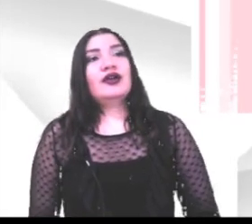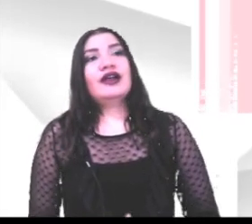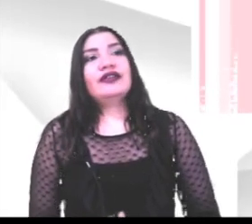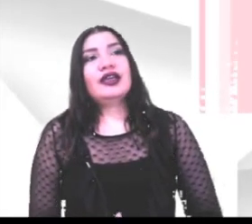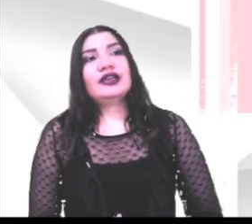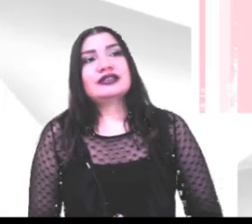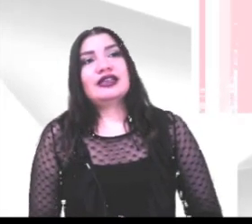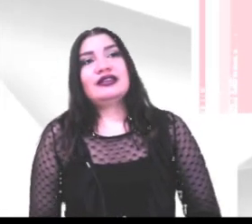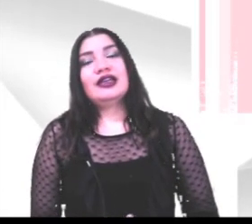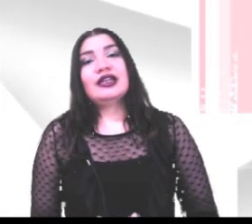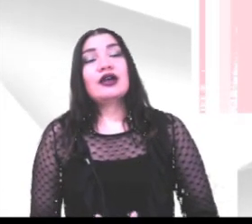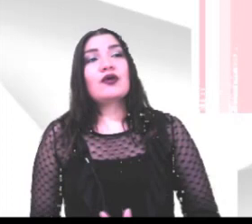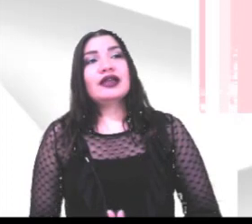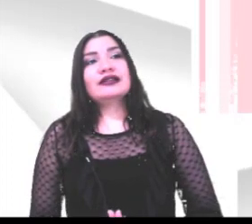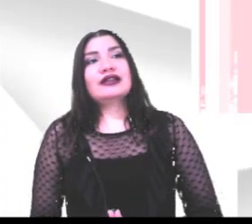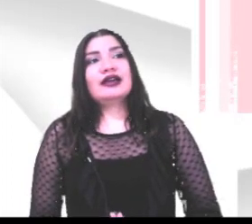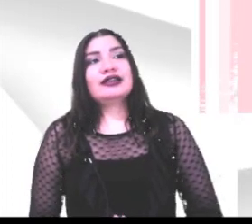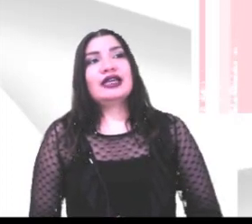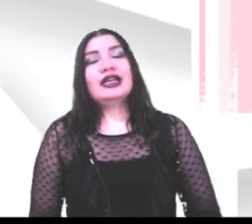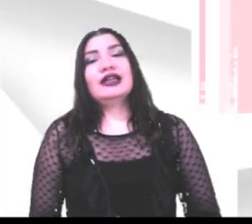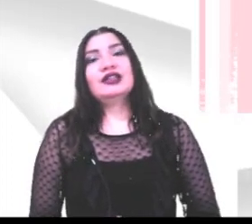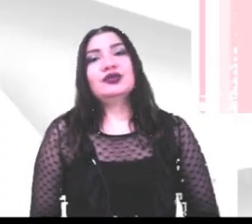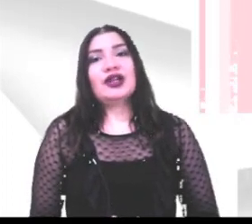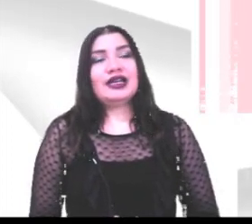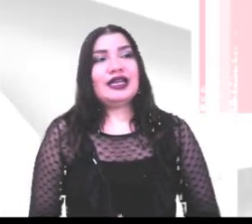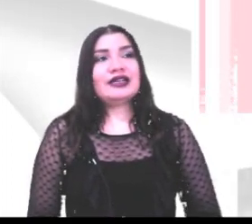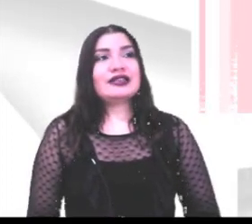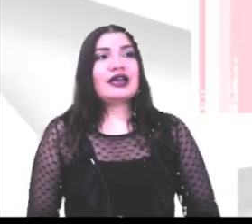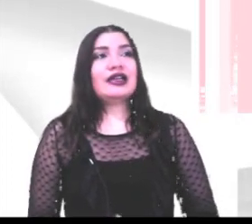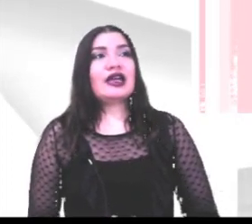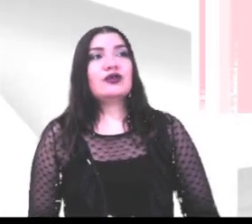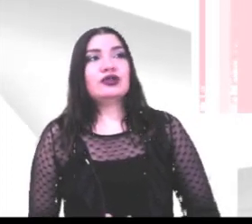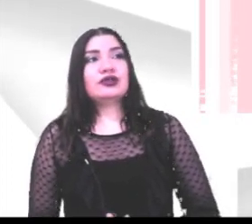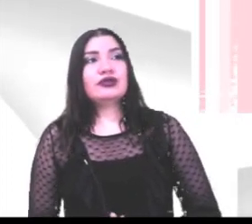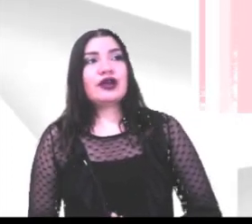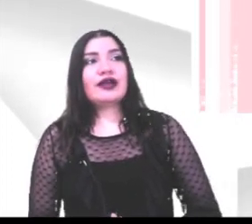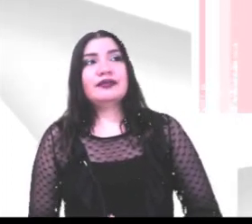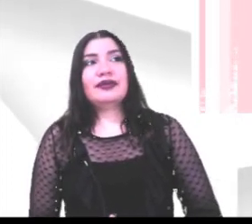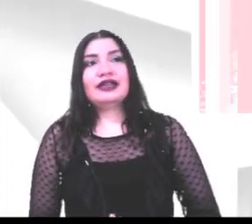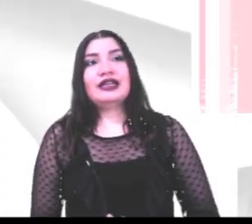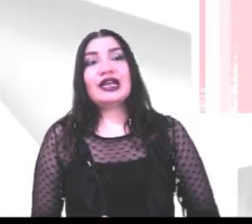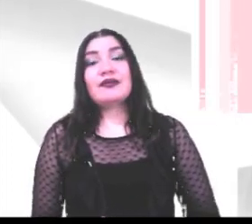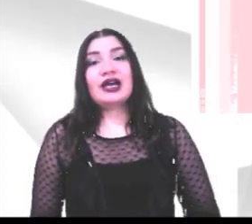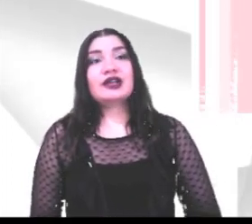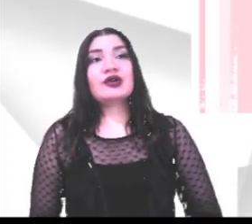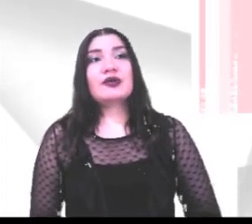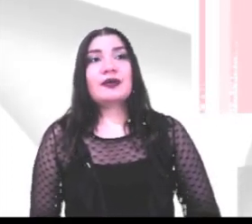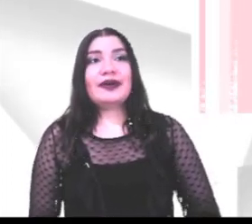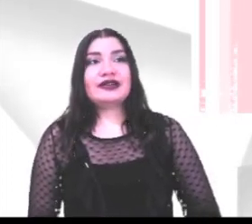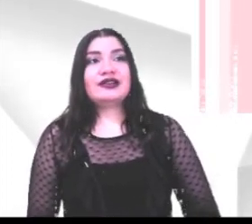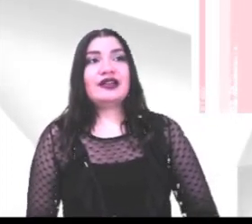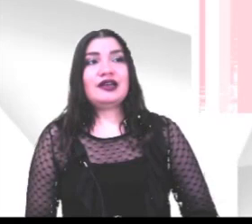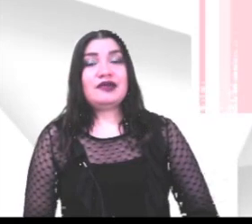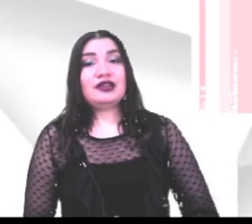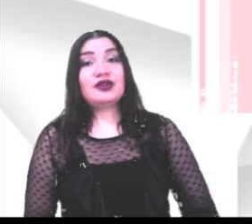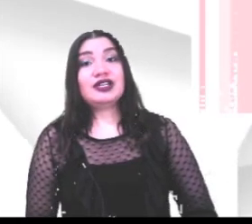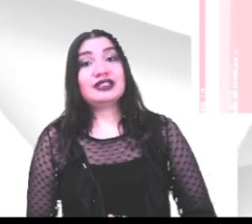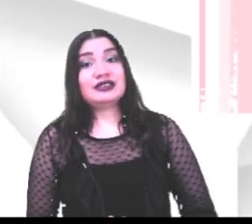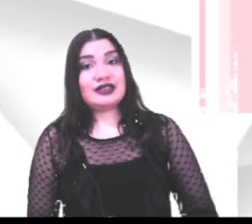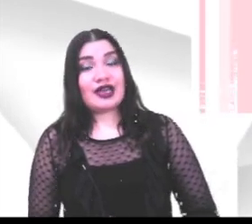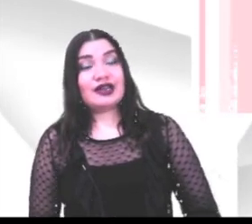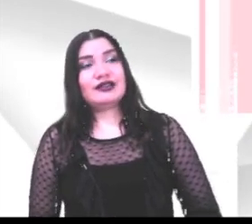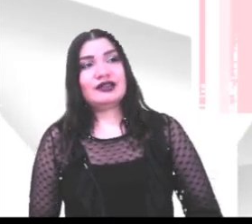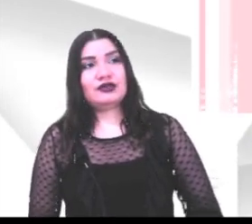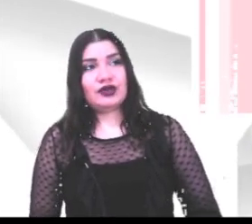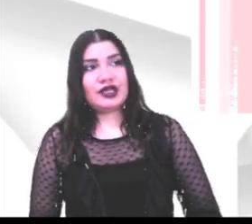ahora bien se tiene en cuenta que la naturaleza y la cultura van de la mano como parte de elementos